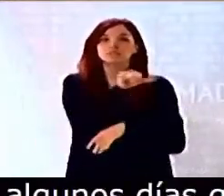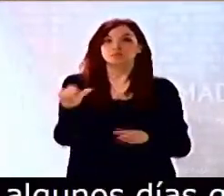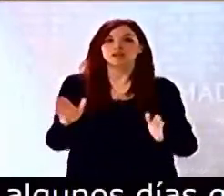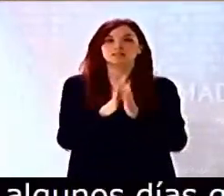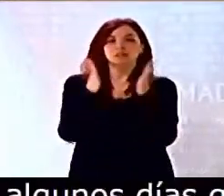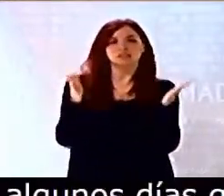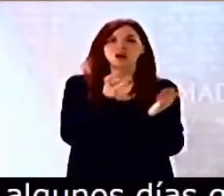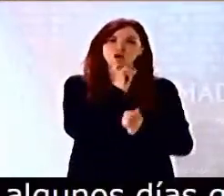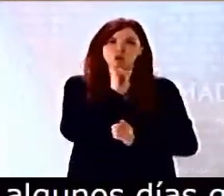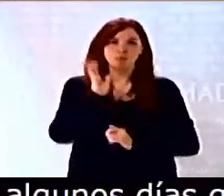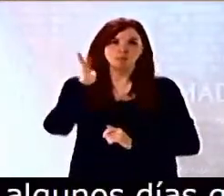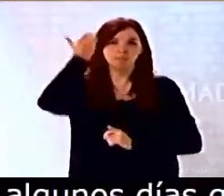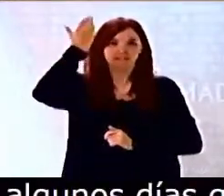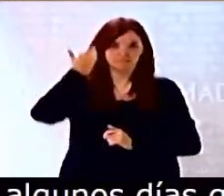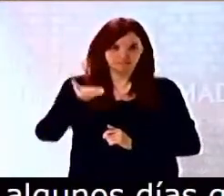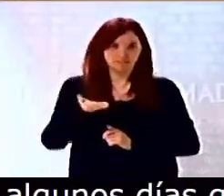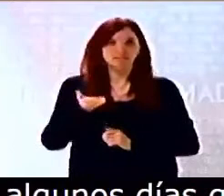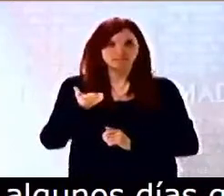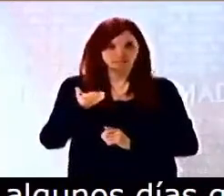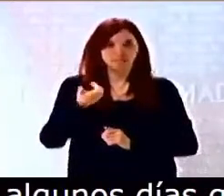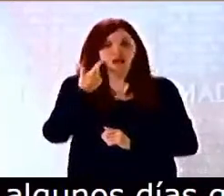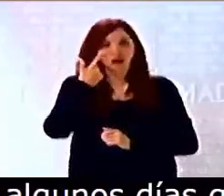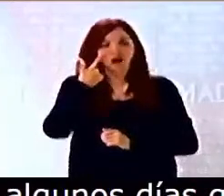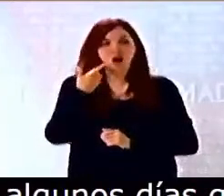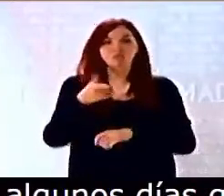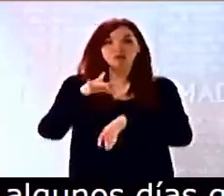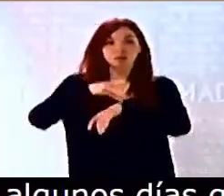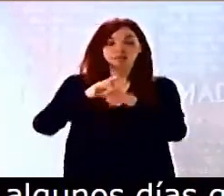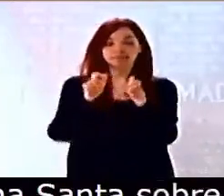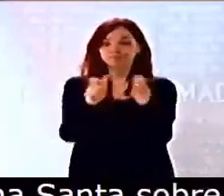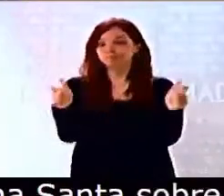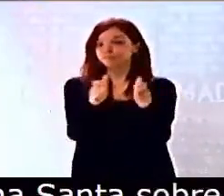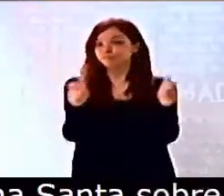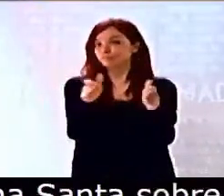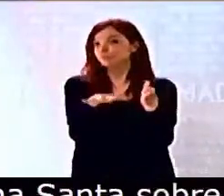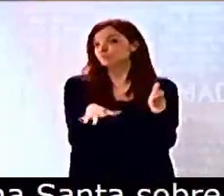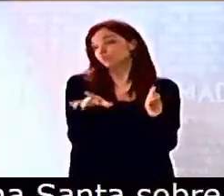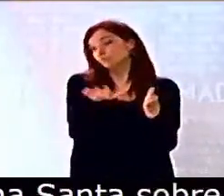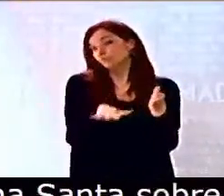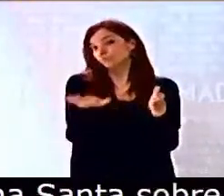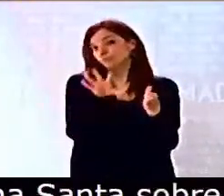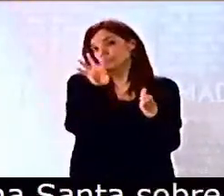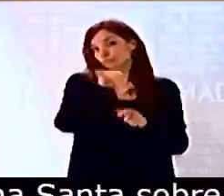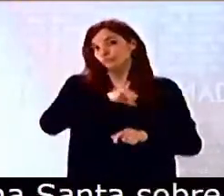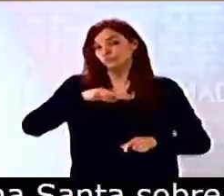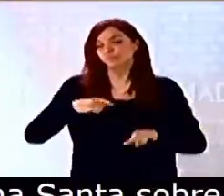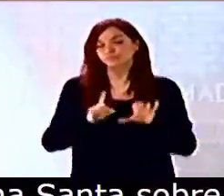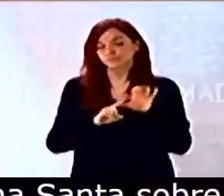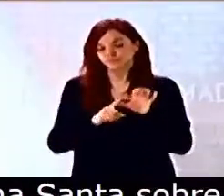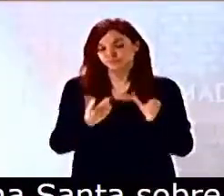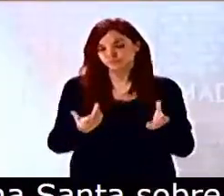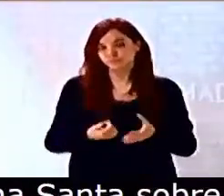sobre la incidencia en el ámbito de la Comunidad Autónoma de Extremadura.